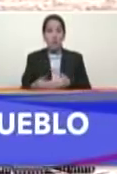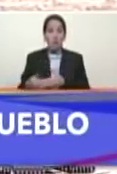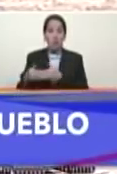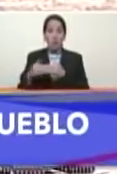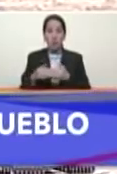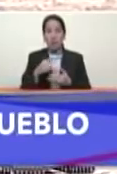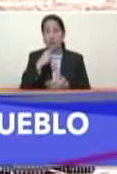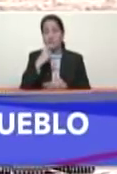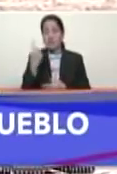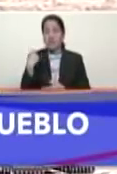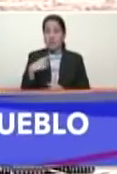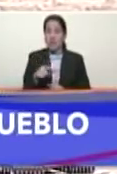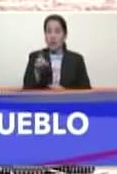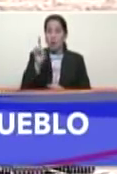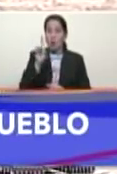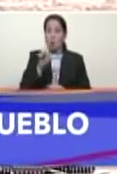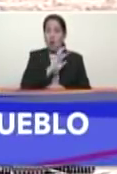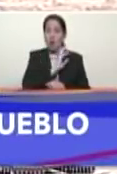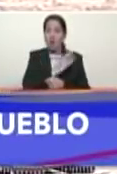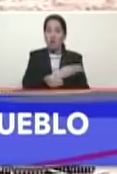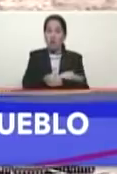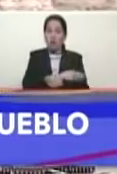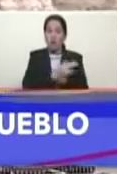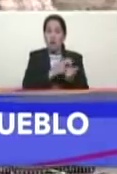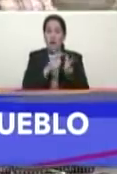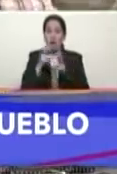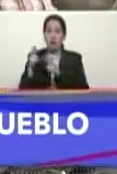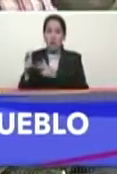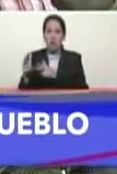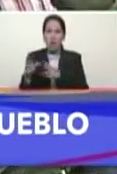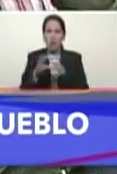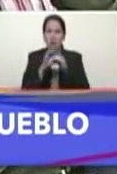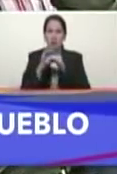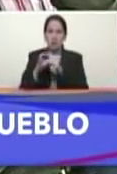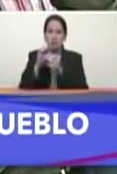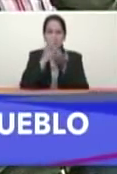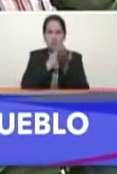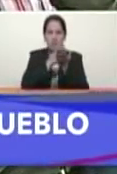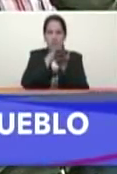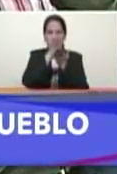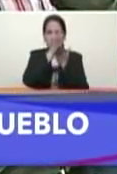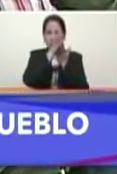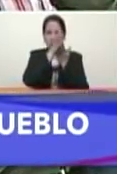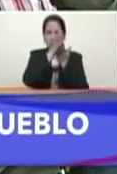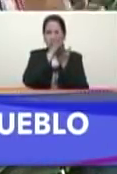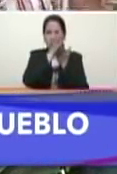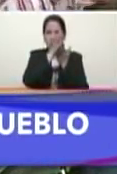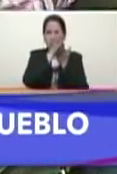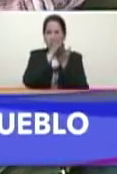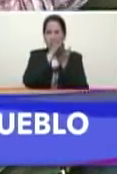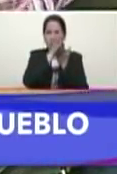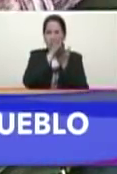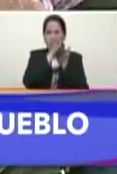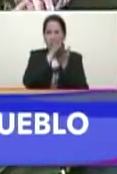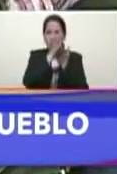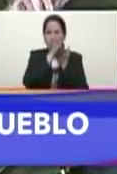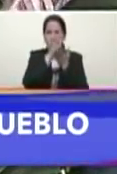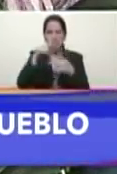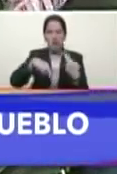sola Fuerza Armada Nacional Bolivariana unida, cohesionada y leal con la Revolución Bolivariana y con su comandante